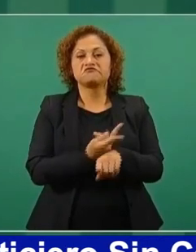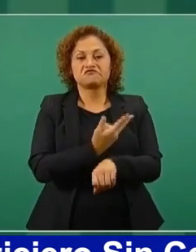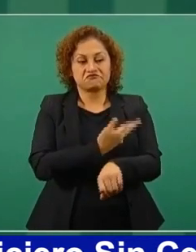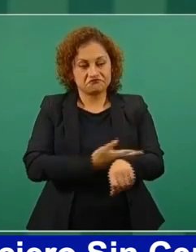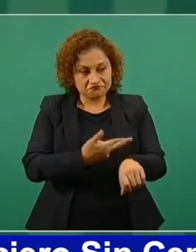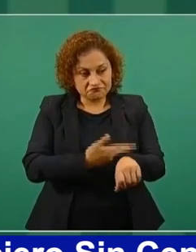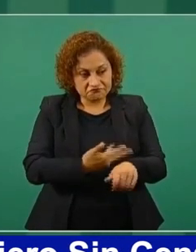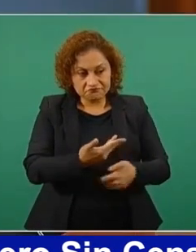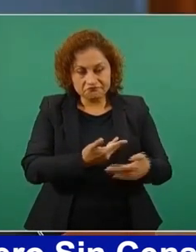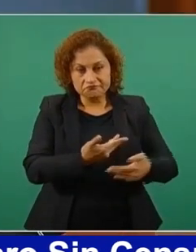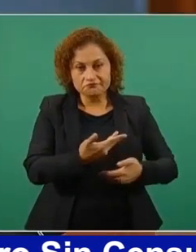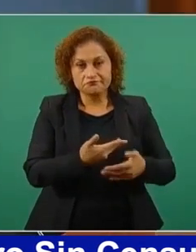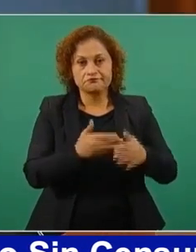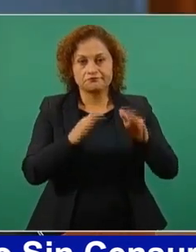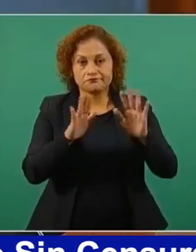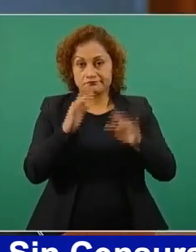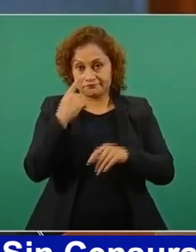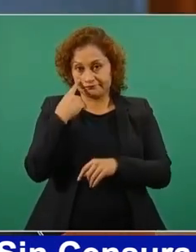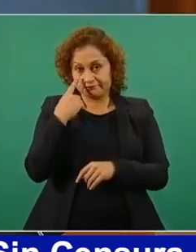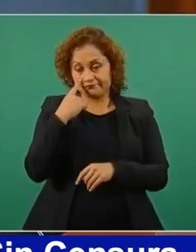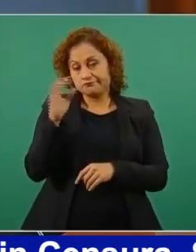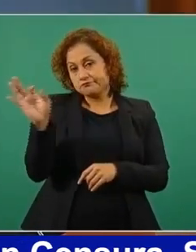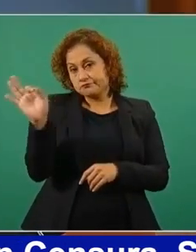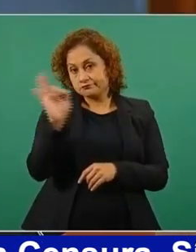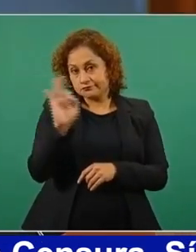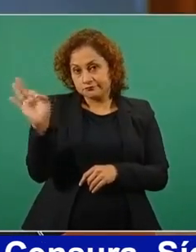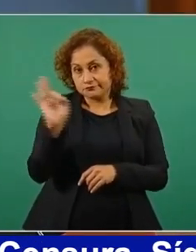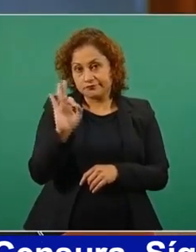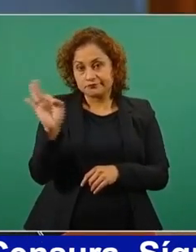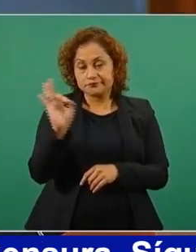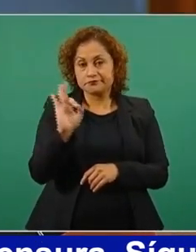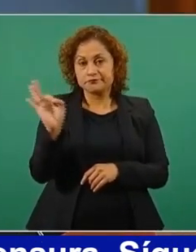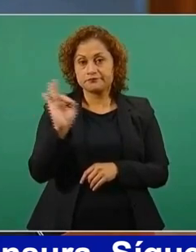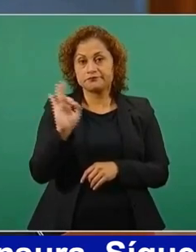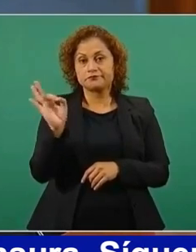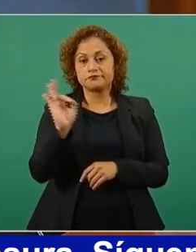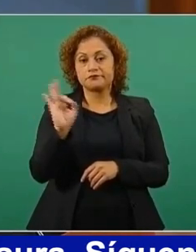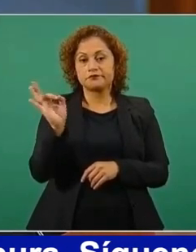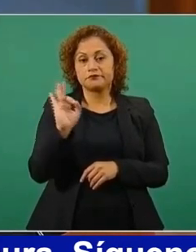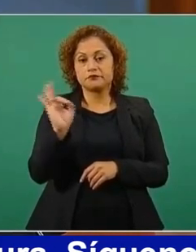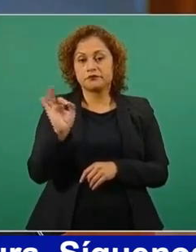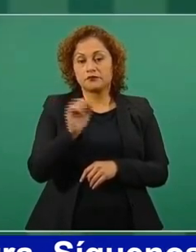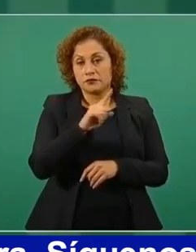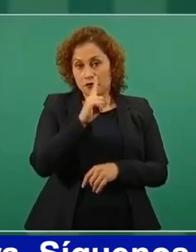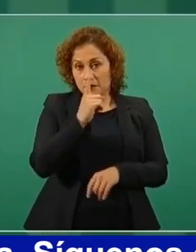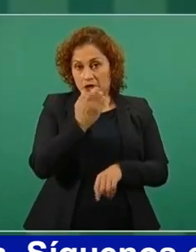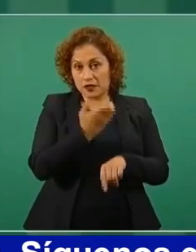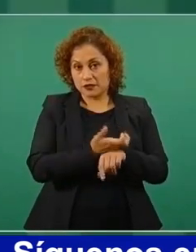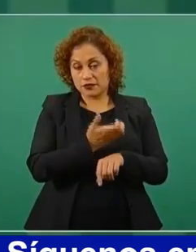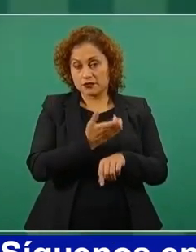Es probable que nos ayuden enviándonos